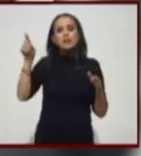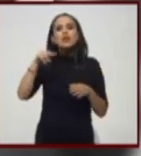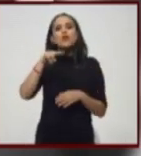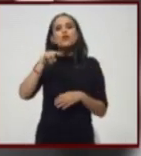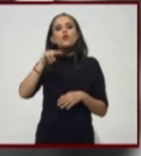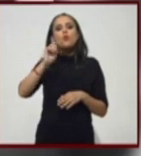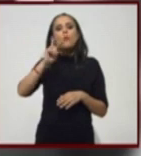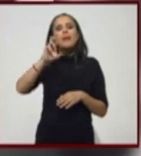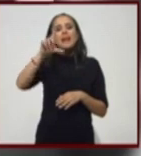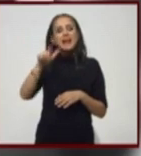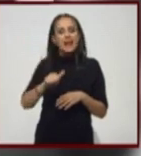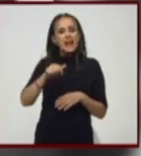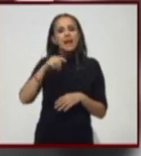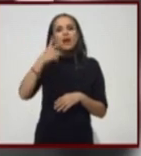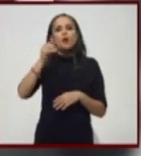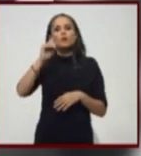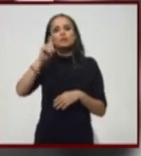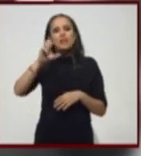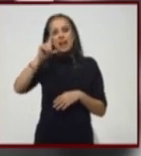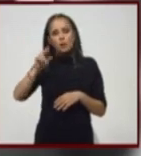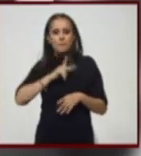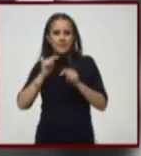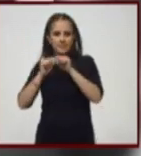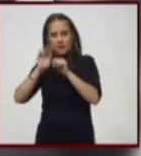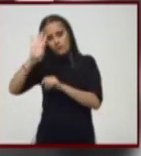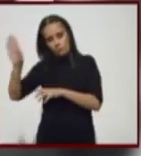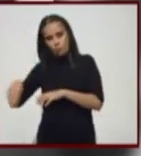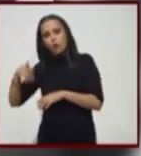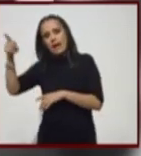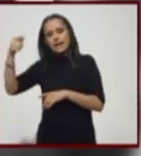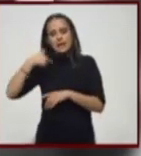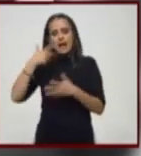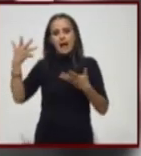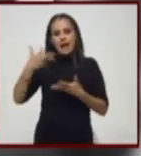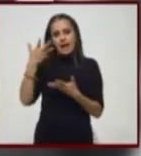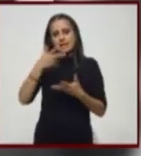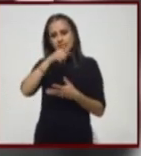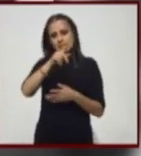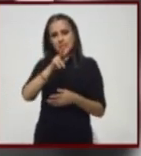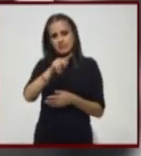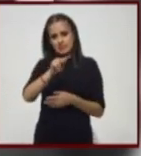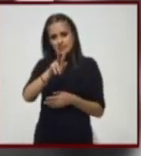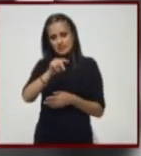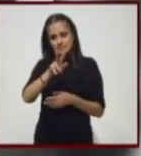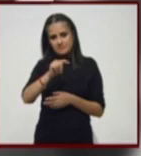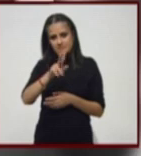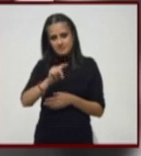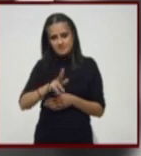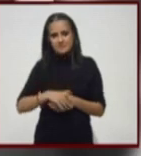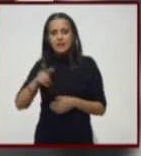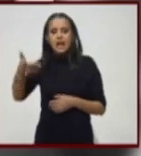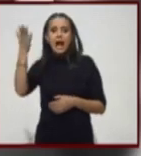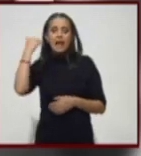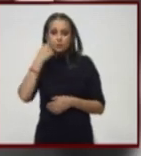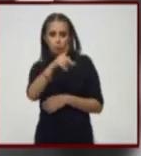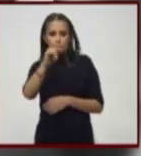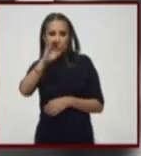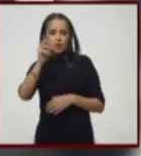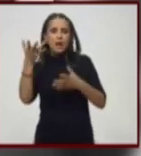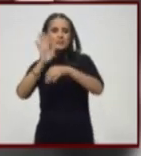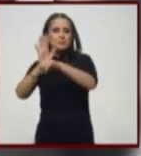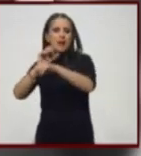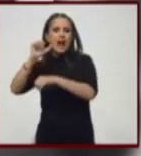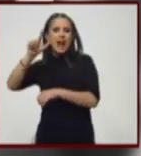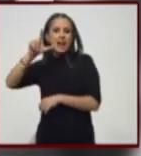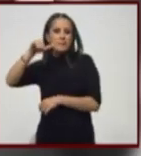dirigió gonzalo martínez mi tío que ya falleció el gonzalo martínez el cineasta taher él quiso aquella película con mario almada